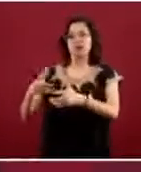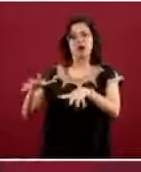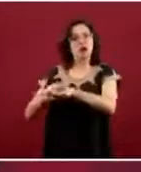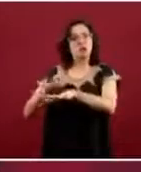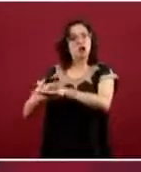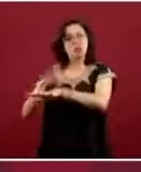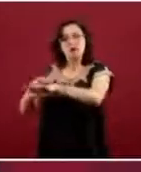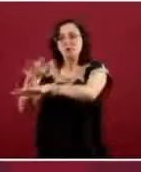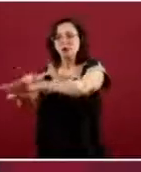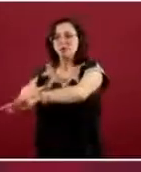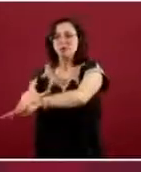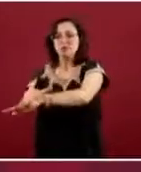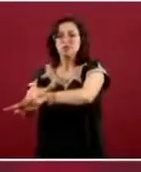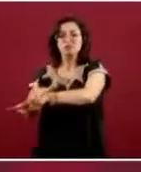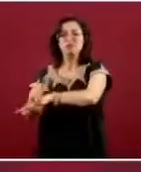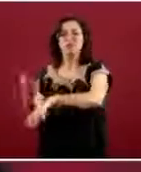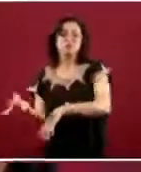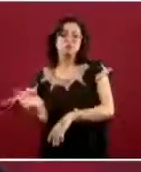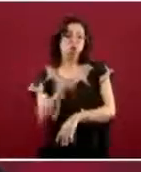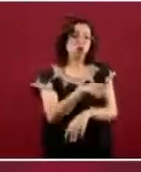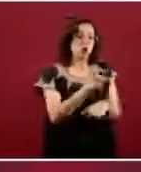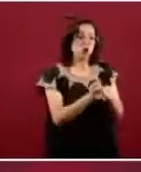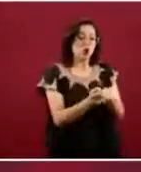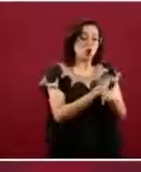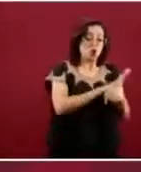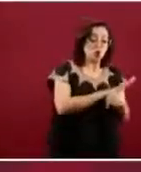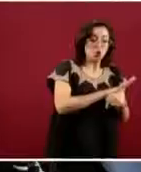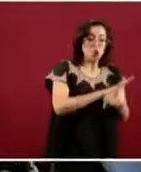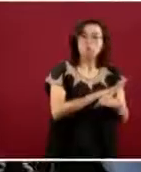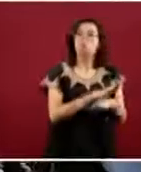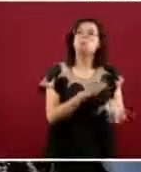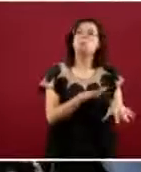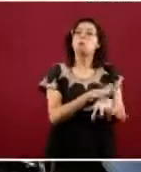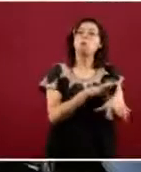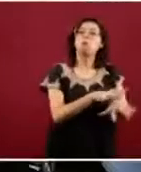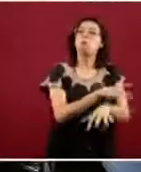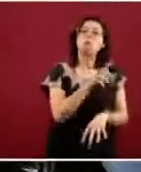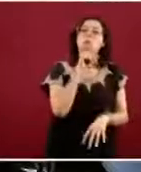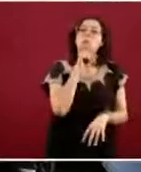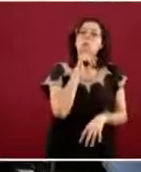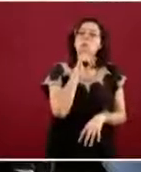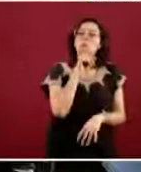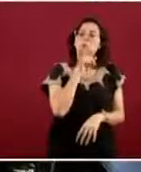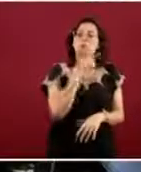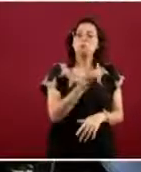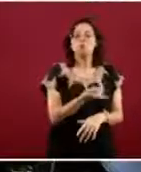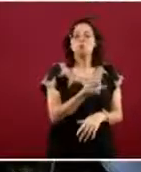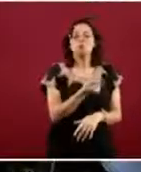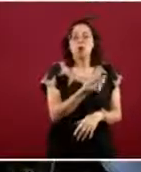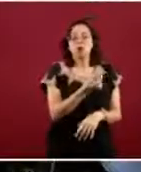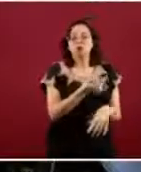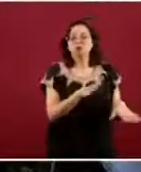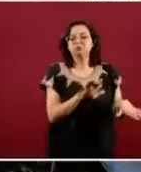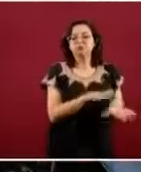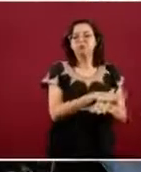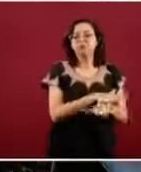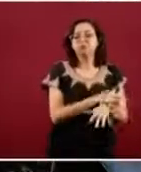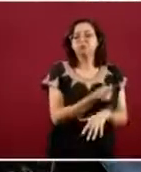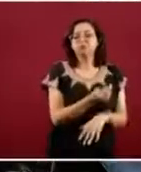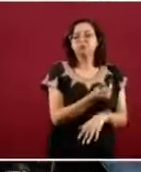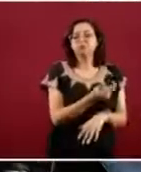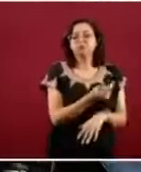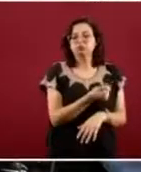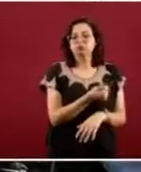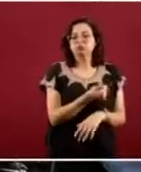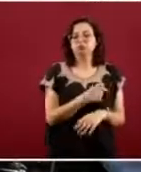que influenza virus. Y otros virus también mutables. Entonces, gruesamente es el mismo linaje de los virus que